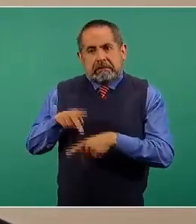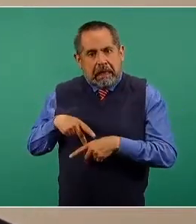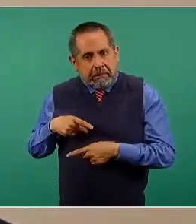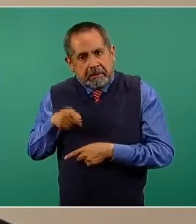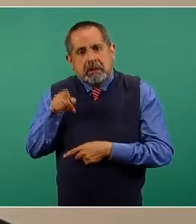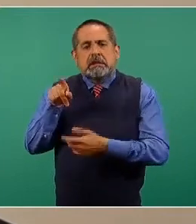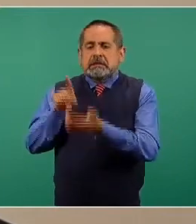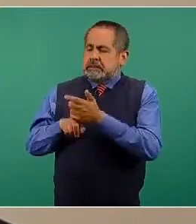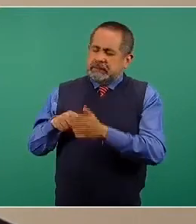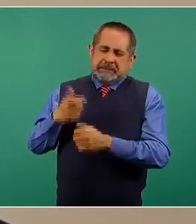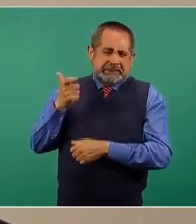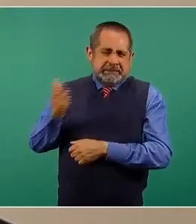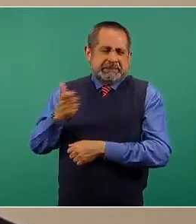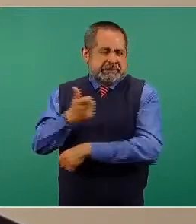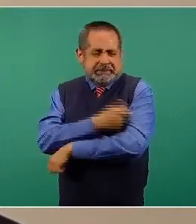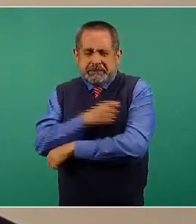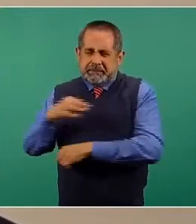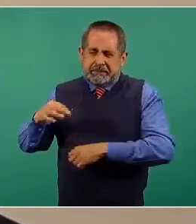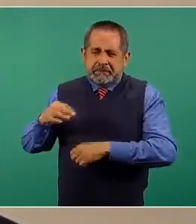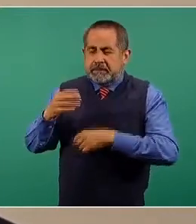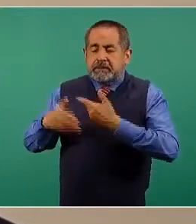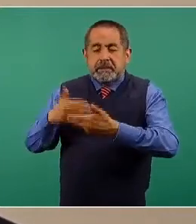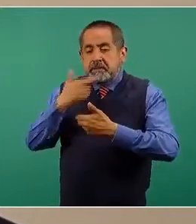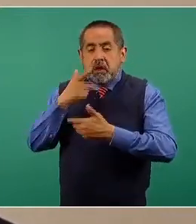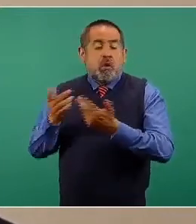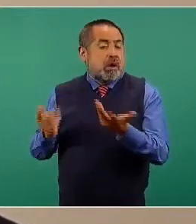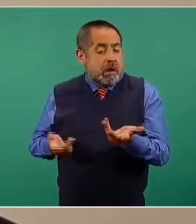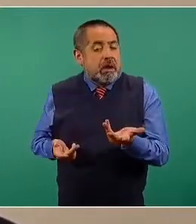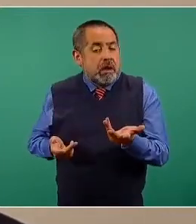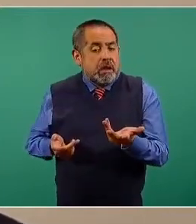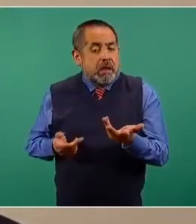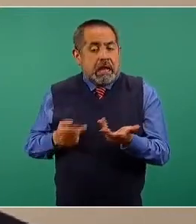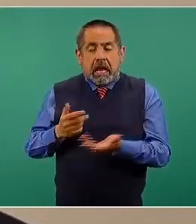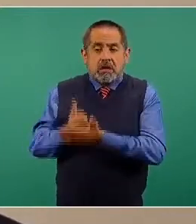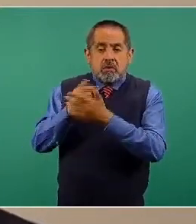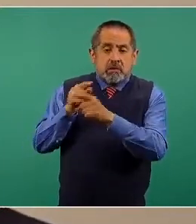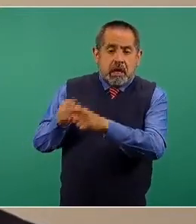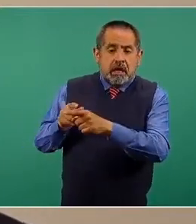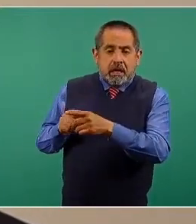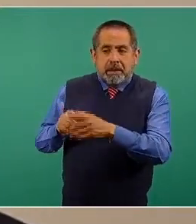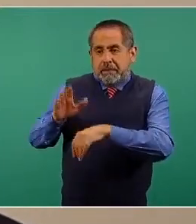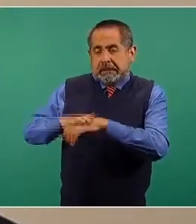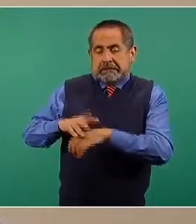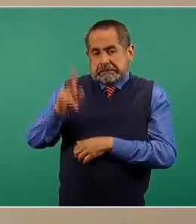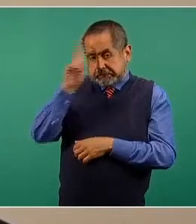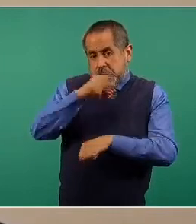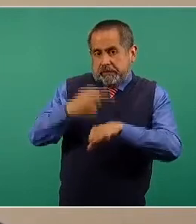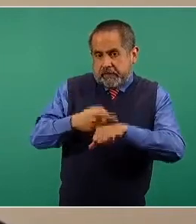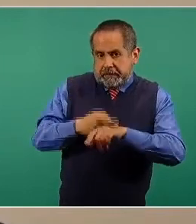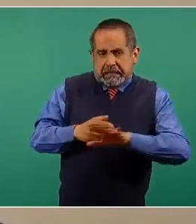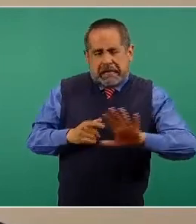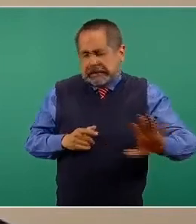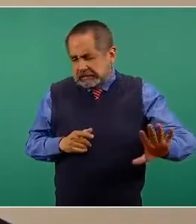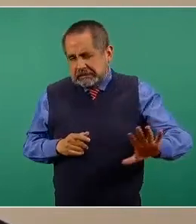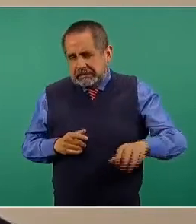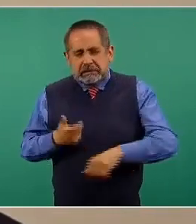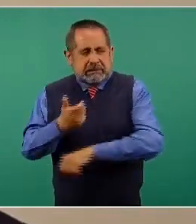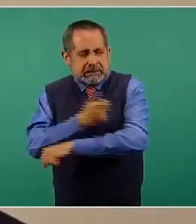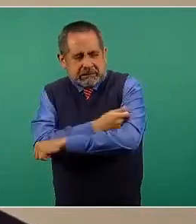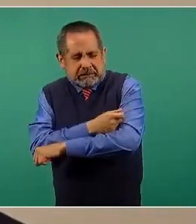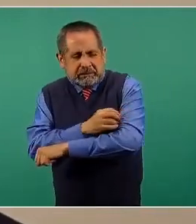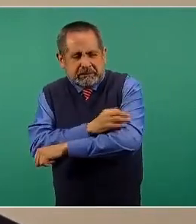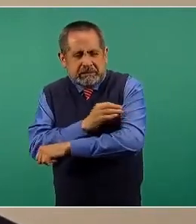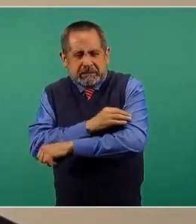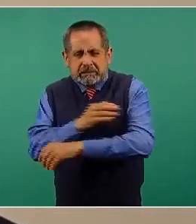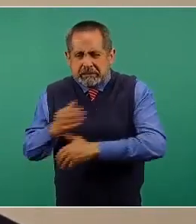misma en las personas adultas mayores. Esta respuesta suele ser mucho más fuerte y más intensa en los primeros años de edad